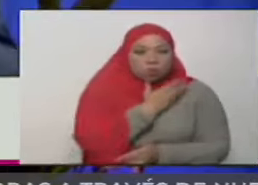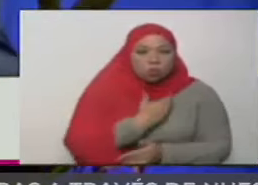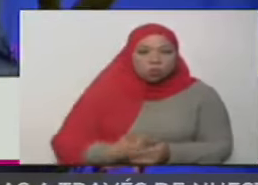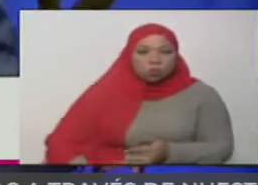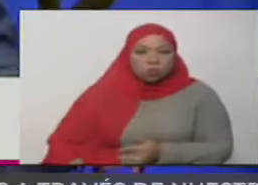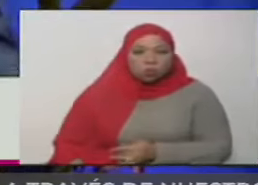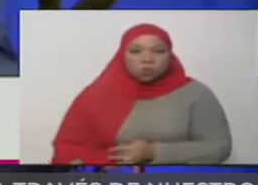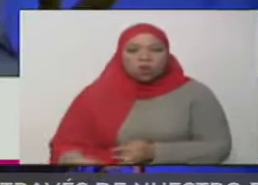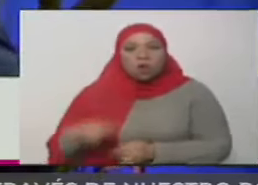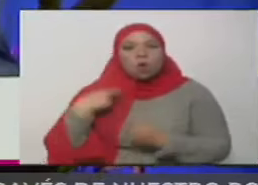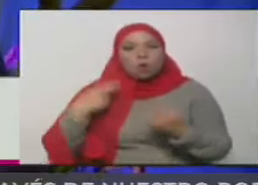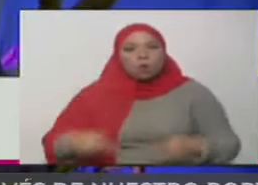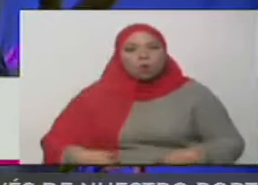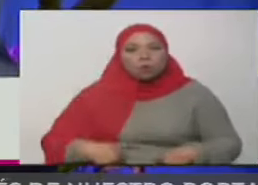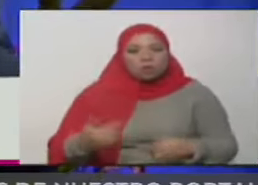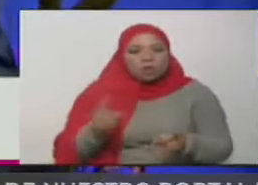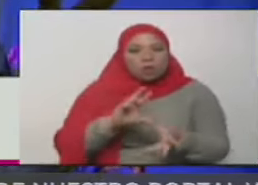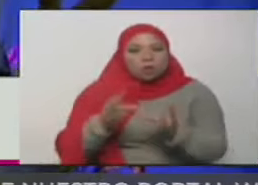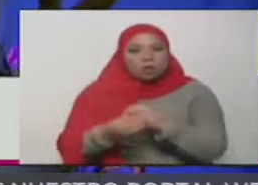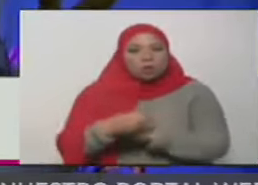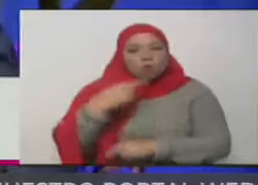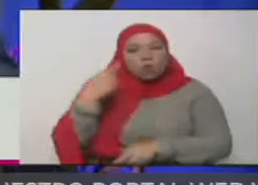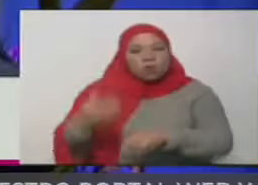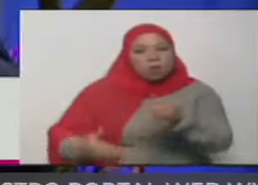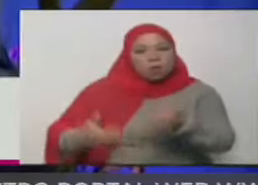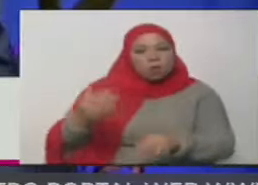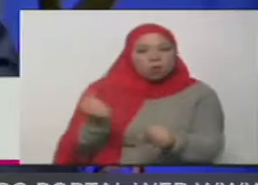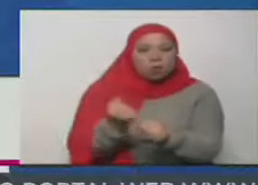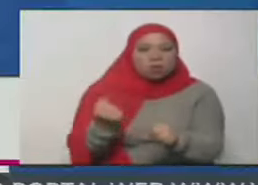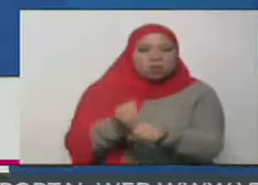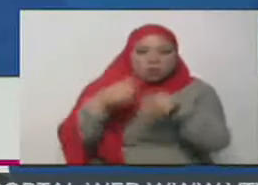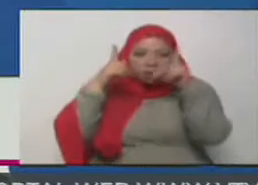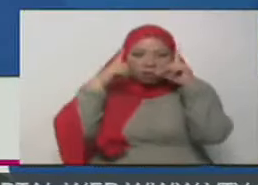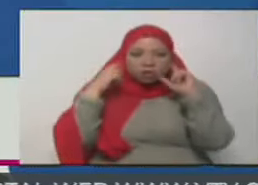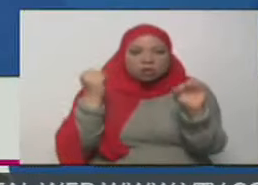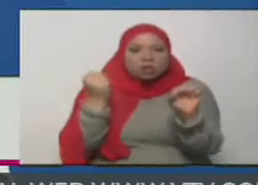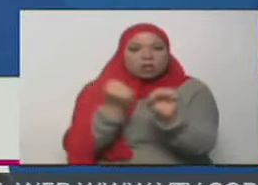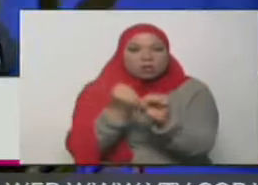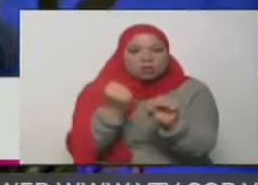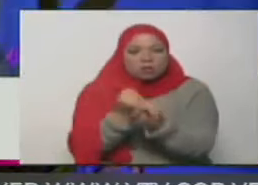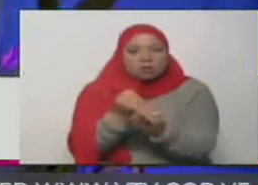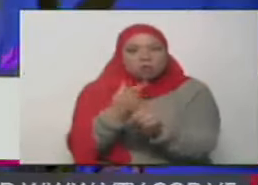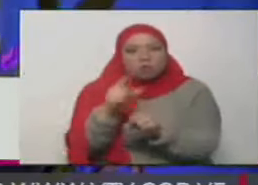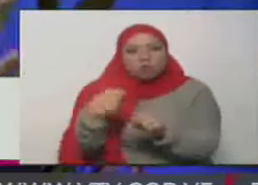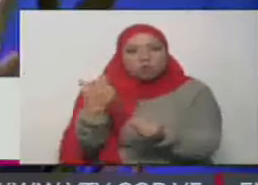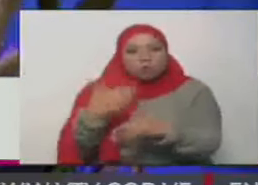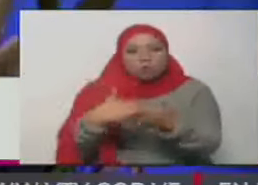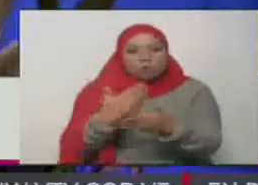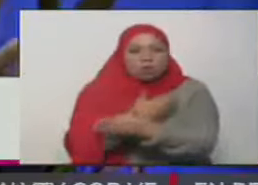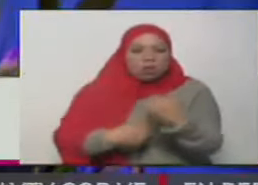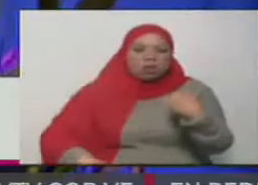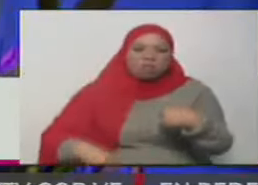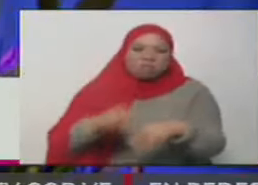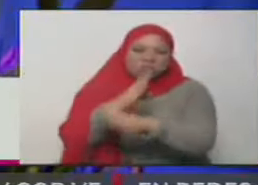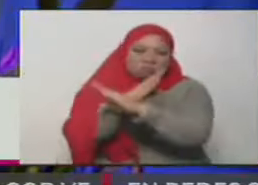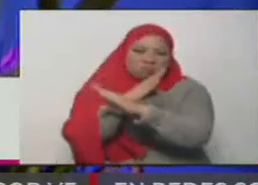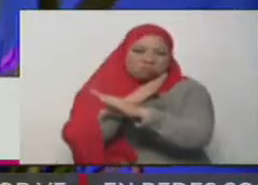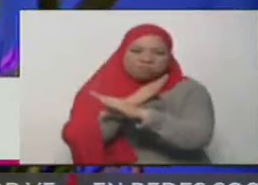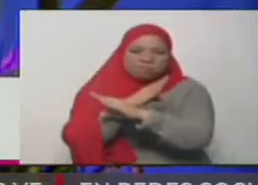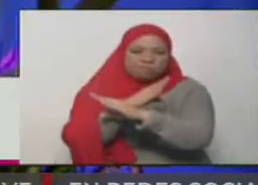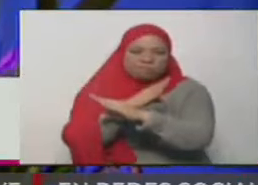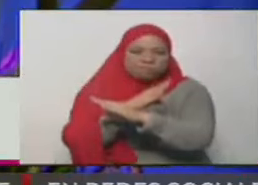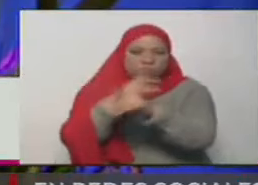ser humano no podrá ser sustituido ni por robots, ni por inteligencia artificial, ni por un fascista como Elon Musk. La